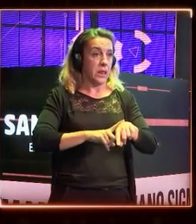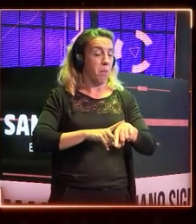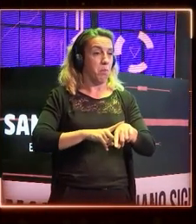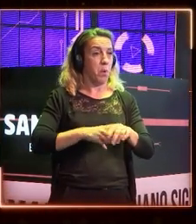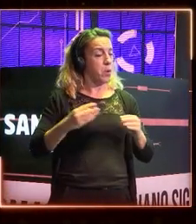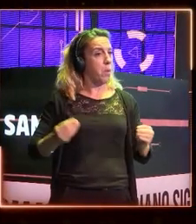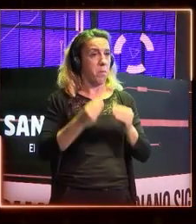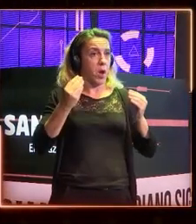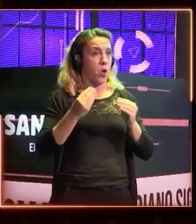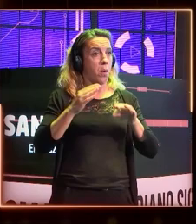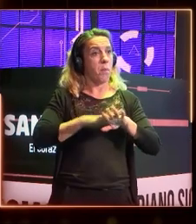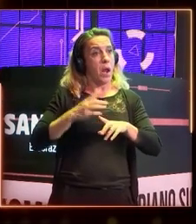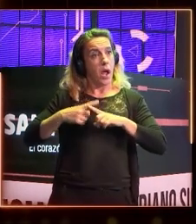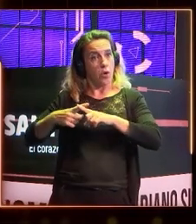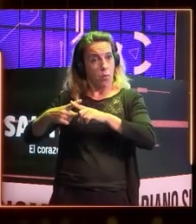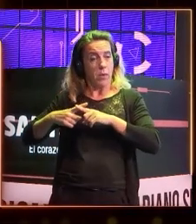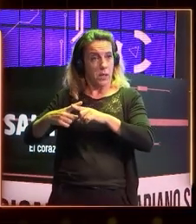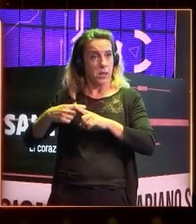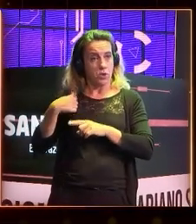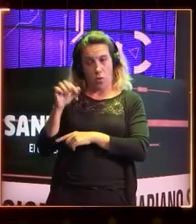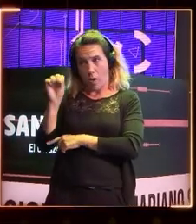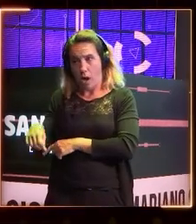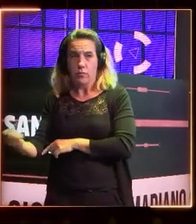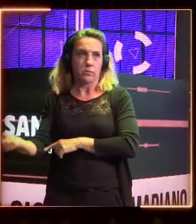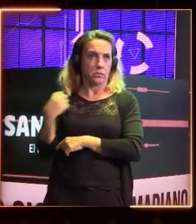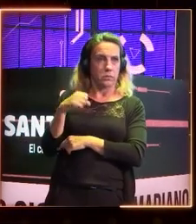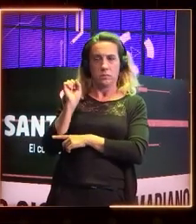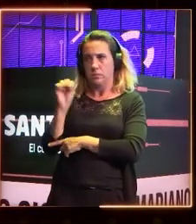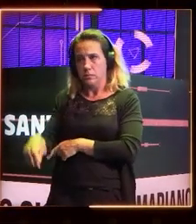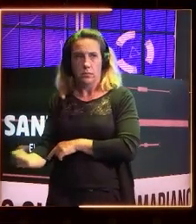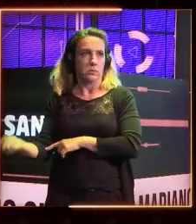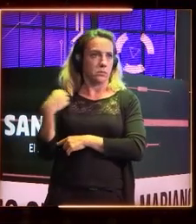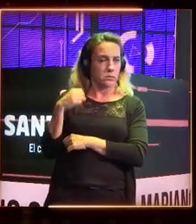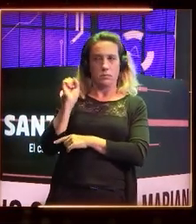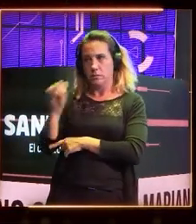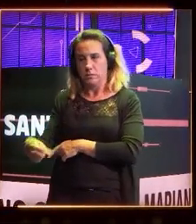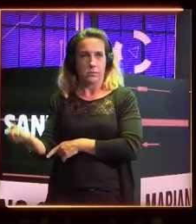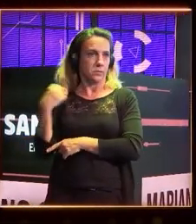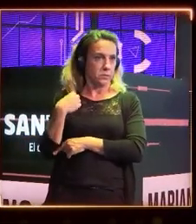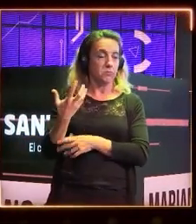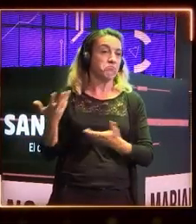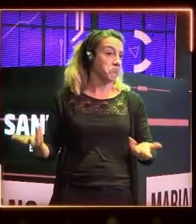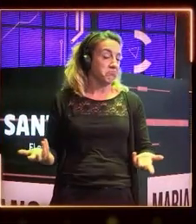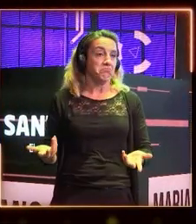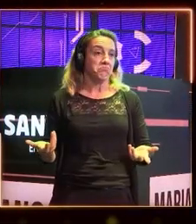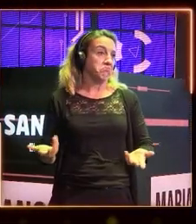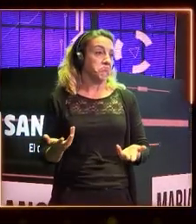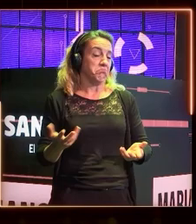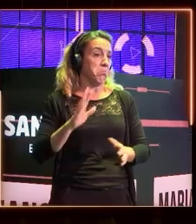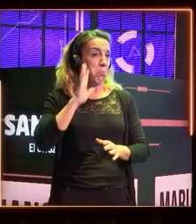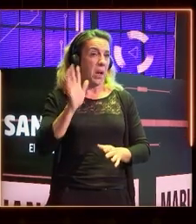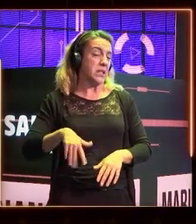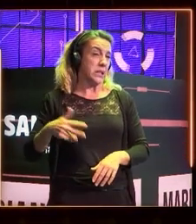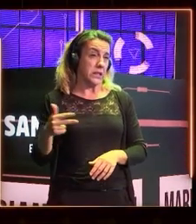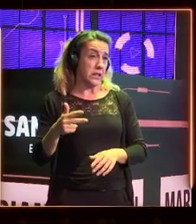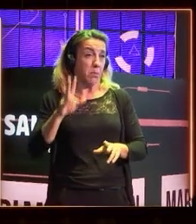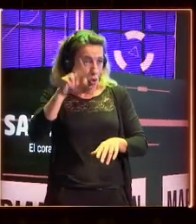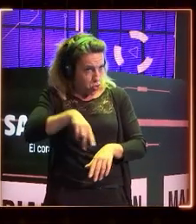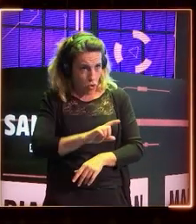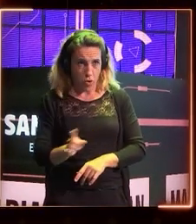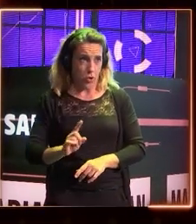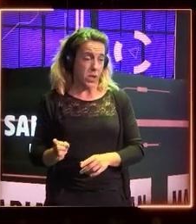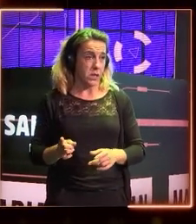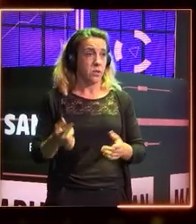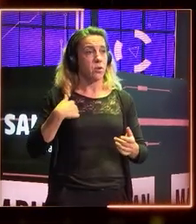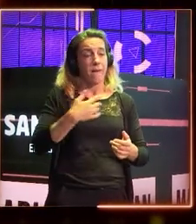mejor te gano me dejas ganar Te dejo ganar me deja ganar te dej ganar me deja ganar Te dejo ganar de y con esto parece un chiste pero no lo es lo que quiero